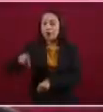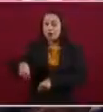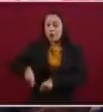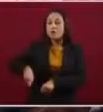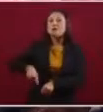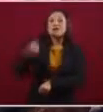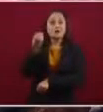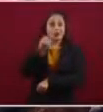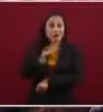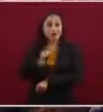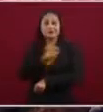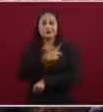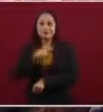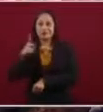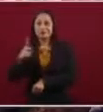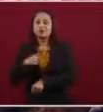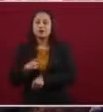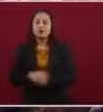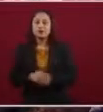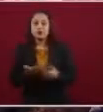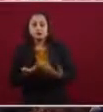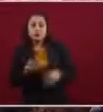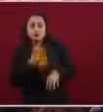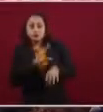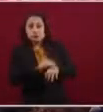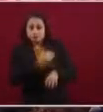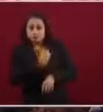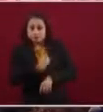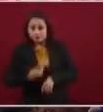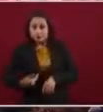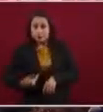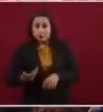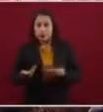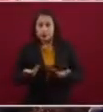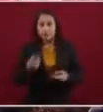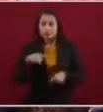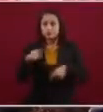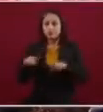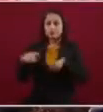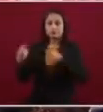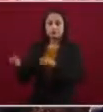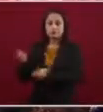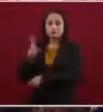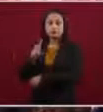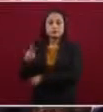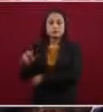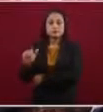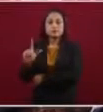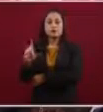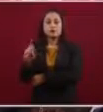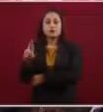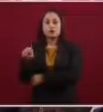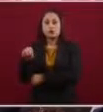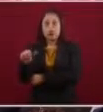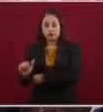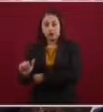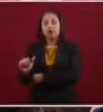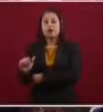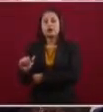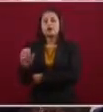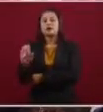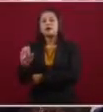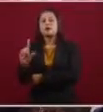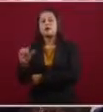y si el presidente me lo permite le daría la palabra a la doctora privada la doctora lorena rodríguez bores la doctora es